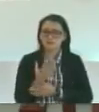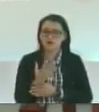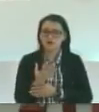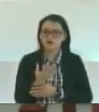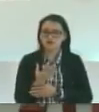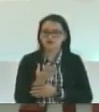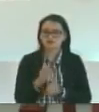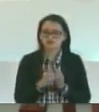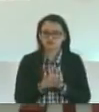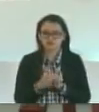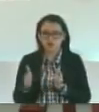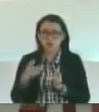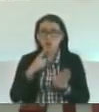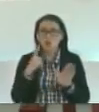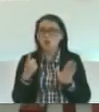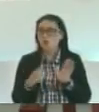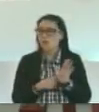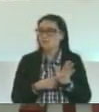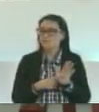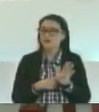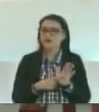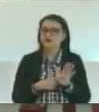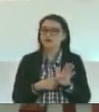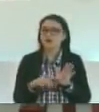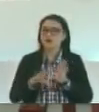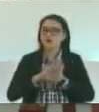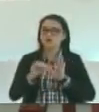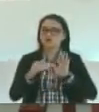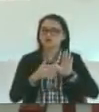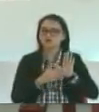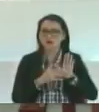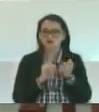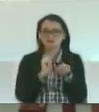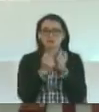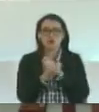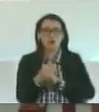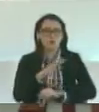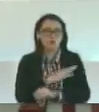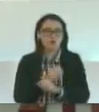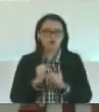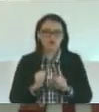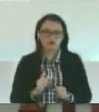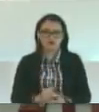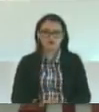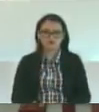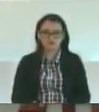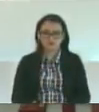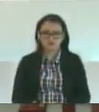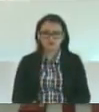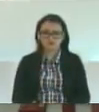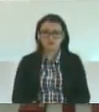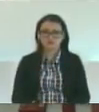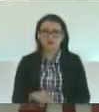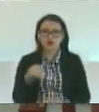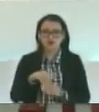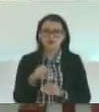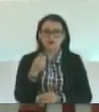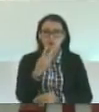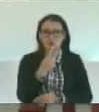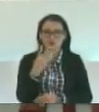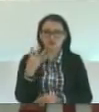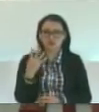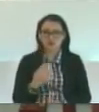cubre, se cumple el ciclo constitucional de renovación de poderes y llegamos a la elección número